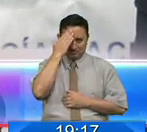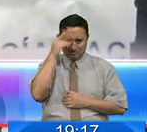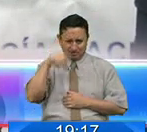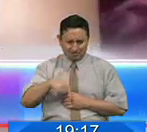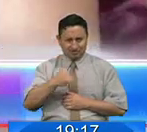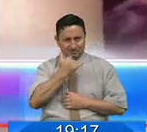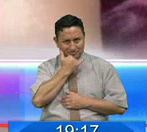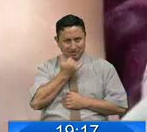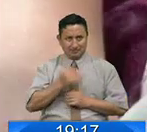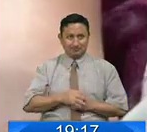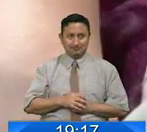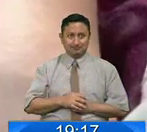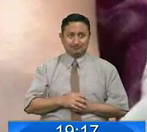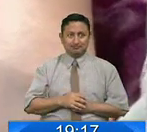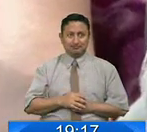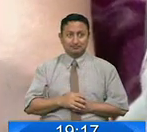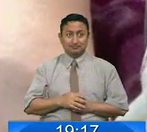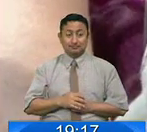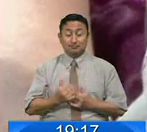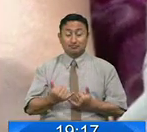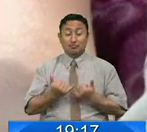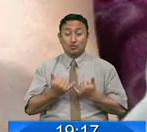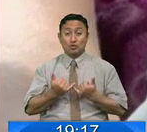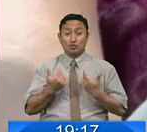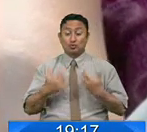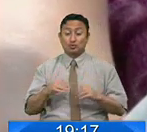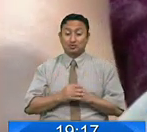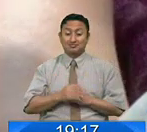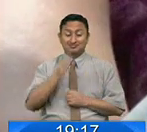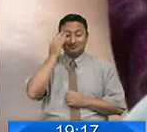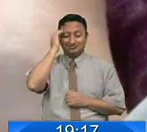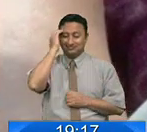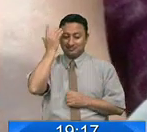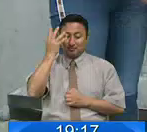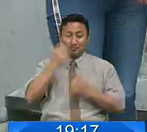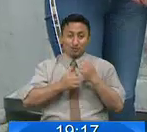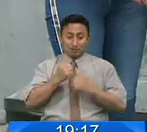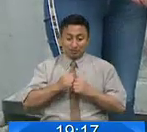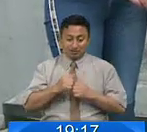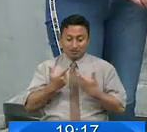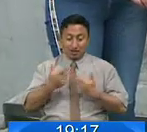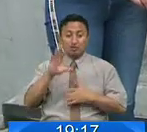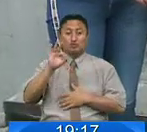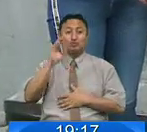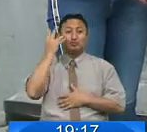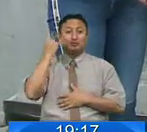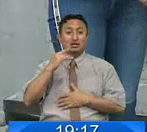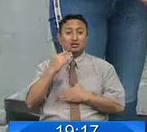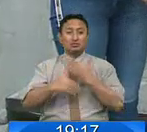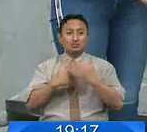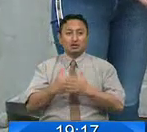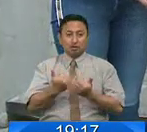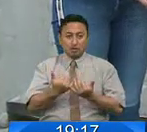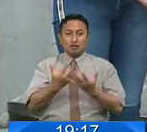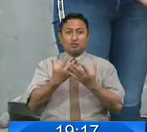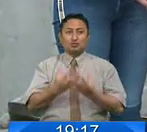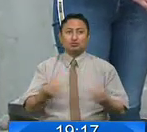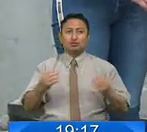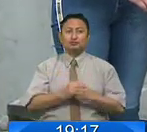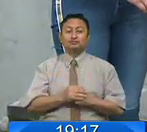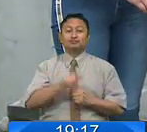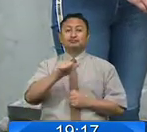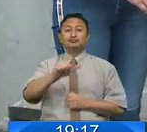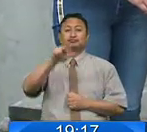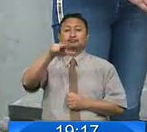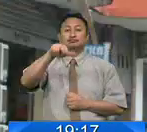estaban haciendo un rompecabezas cuyas piezas demoraron nueve días en armarlo pero que tuvo un final feliz anahí ya